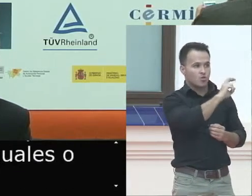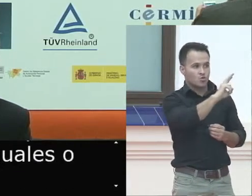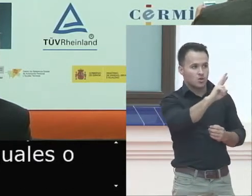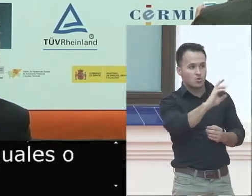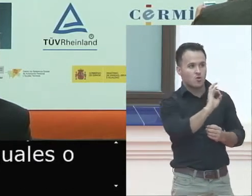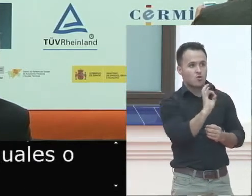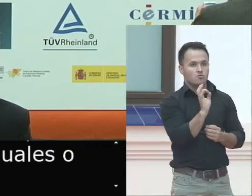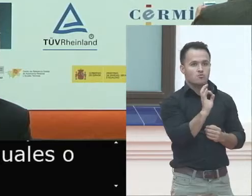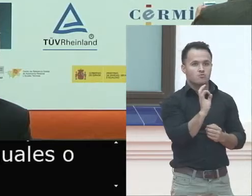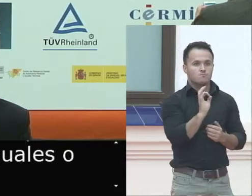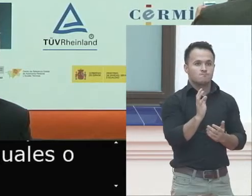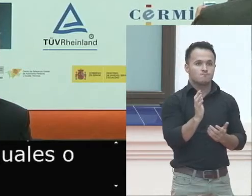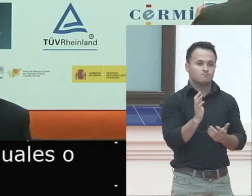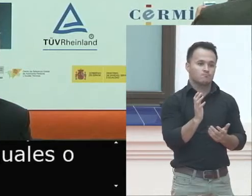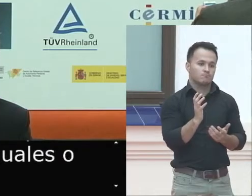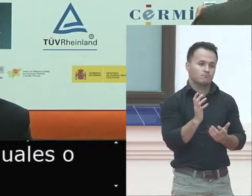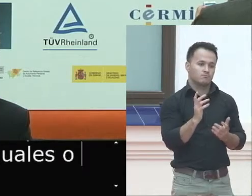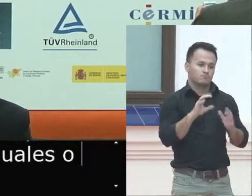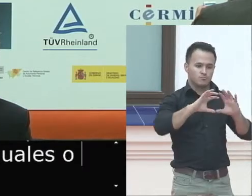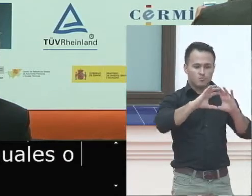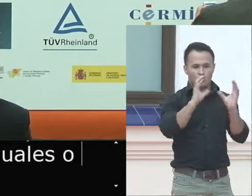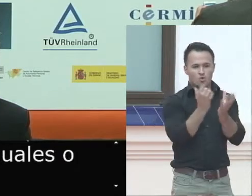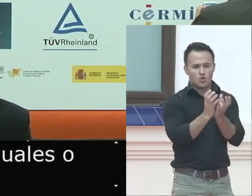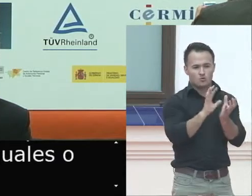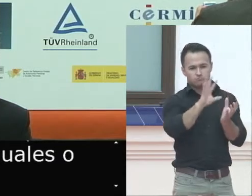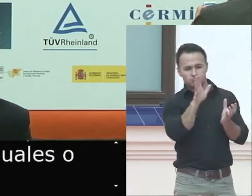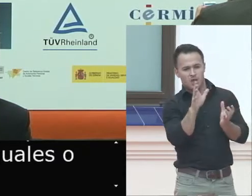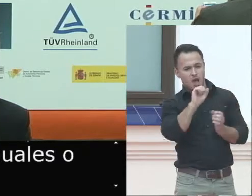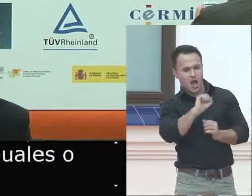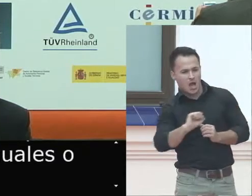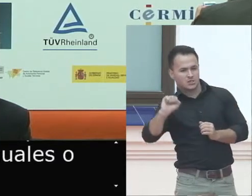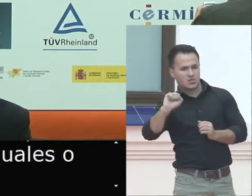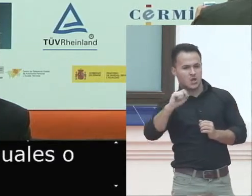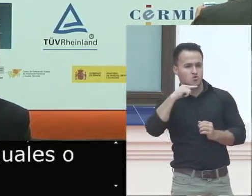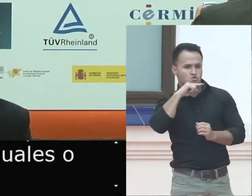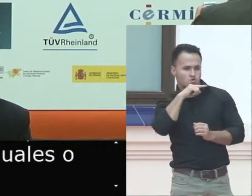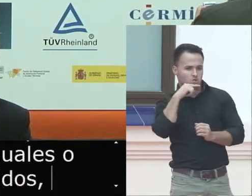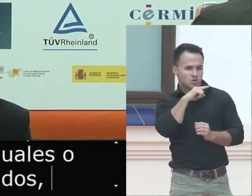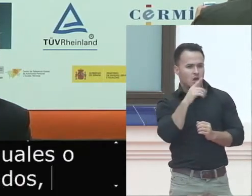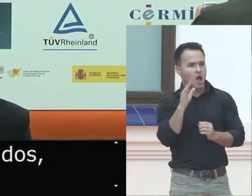Unidos, mundo asiático, Rusia, no sé?